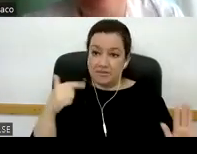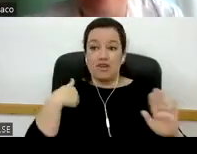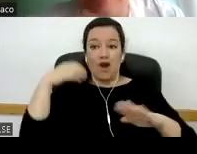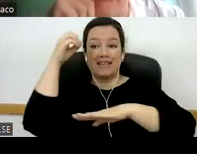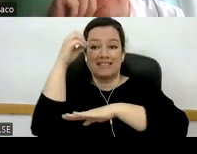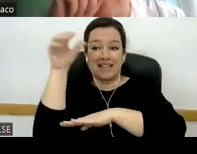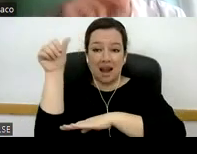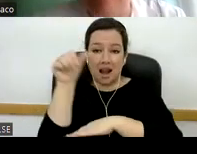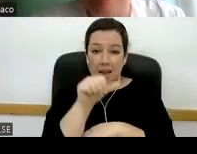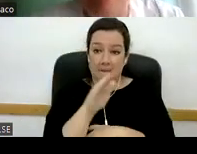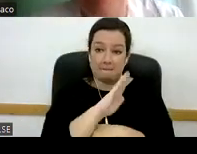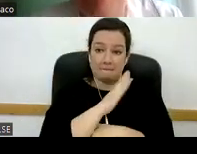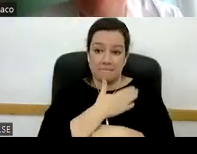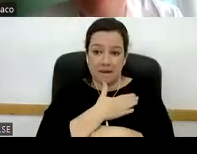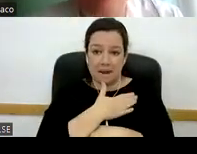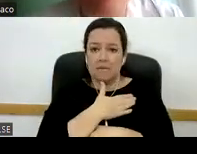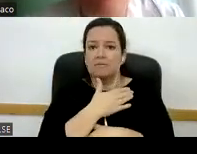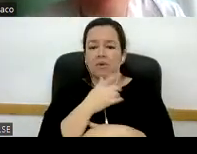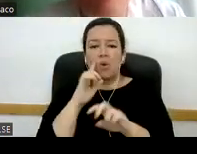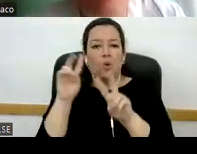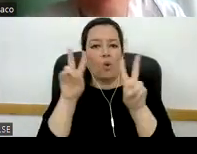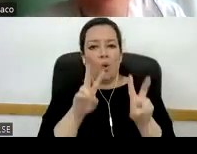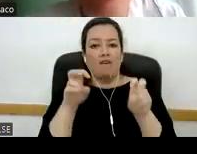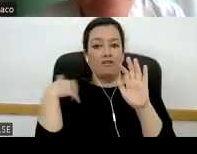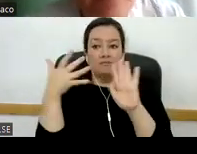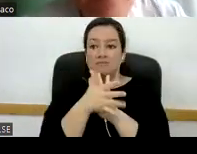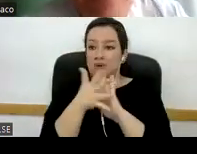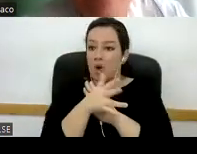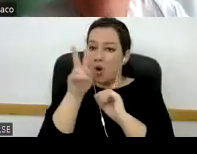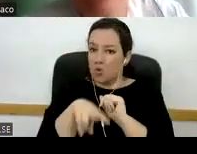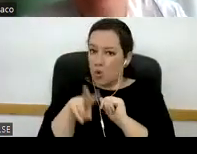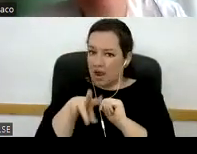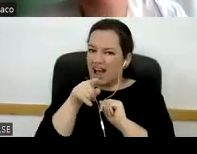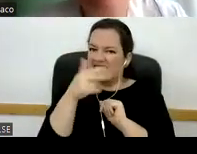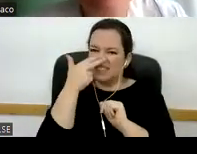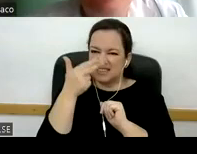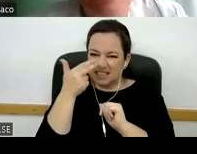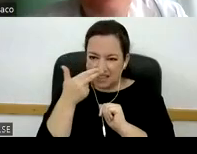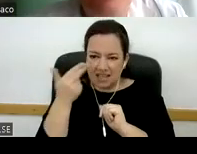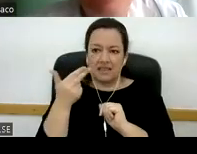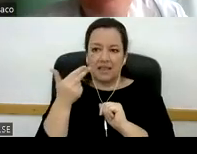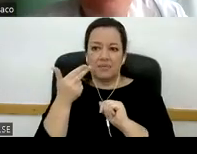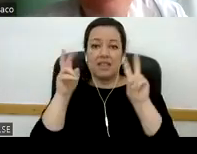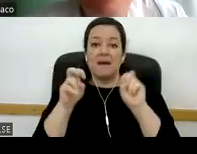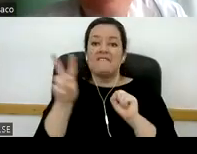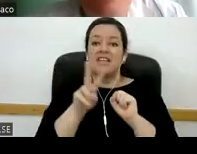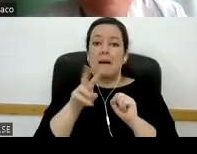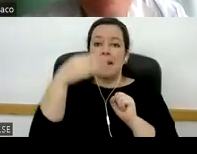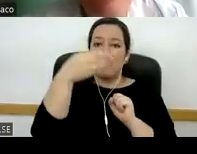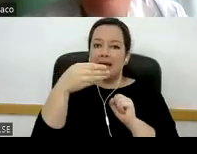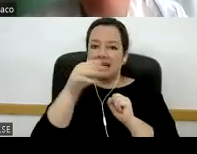quizás es la novedad. Hasta ahora no habíamos hablado de esta función tan interesante de la vitamina